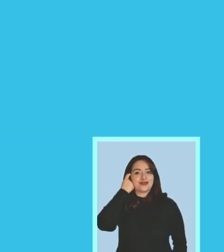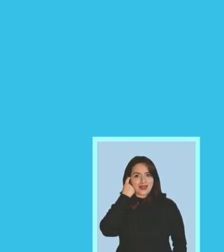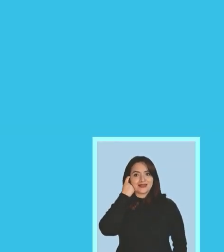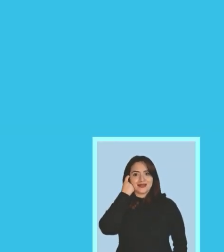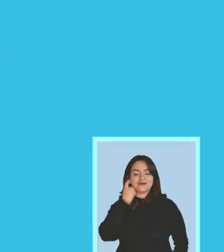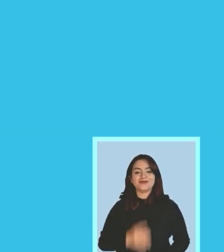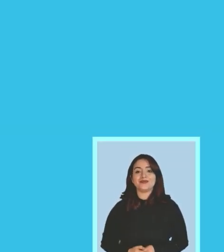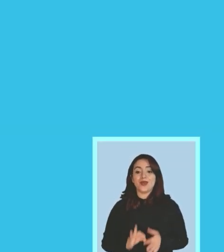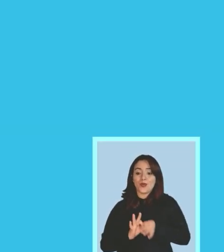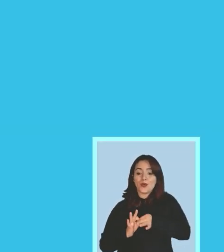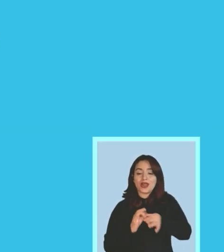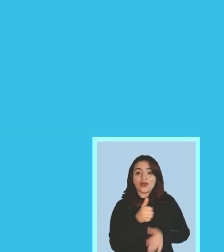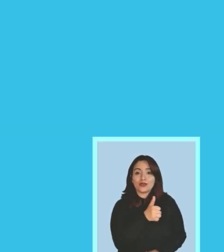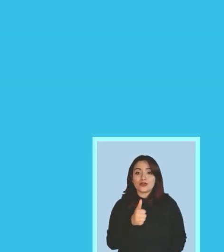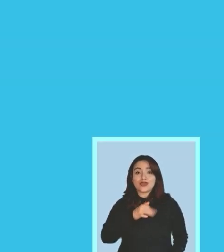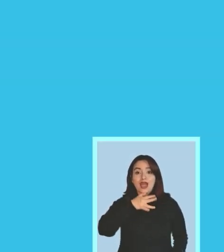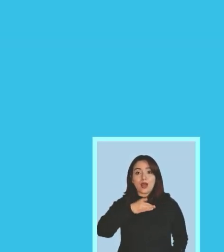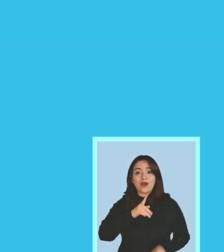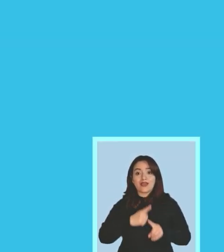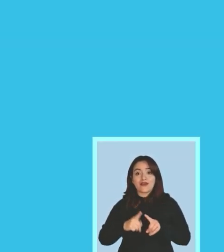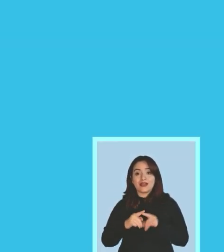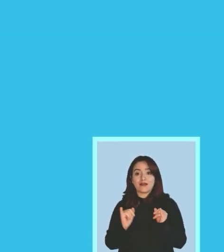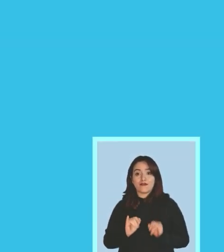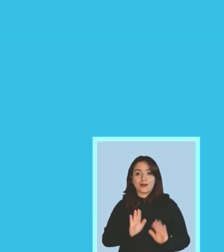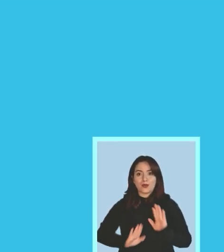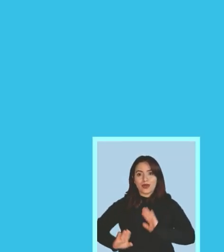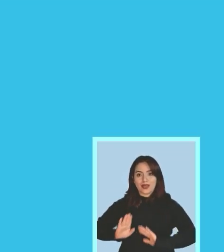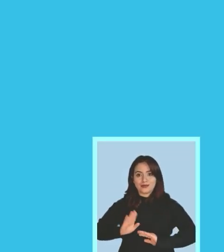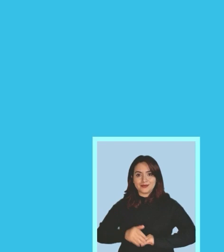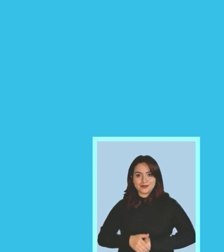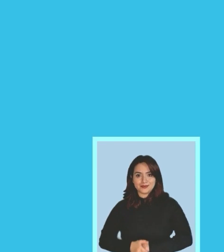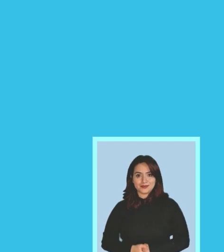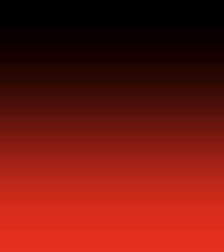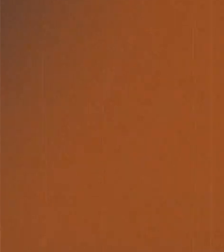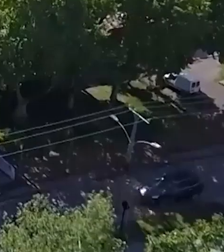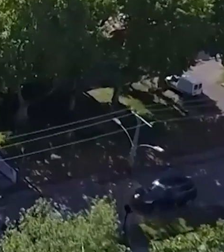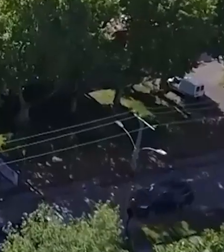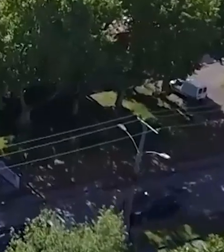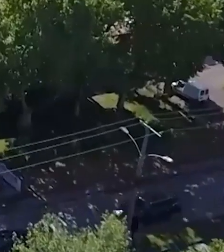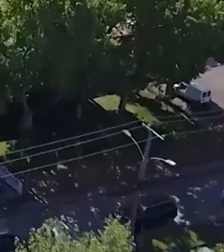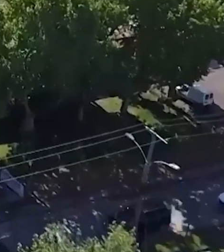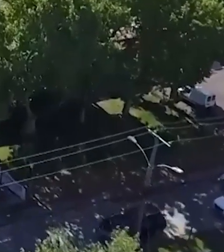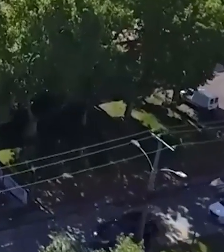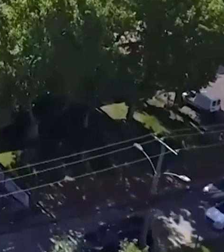estado consciente del agua, seamos aliados y cuidémosla en todos sus estados.